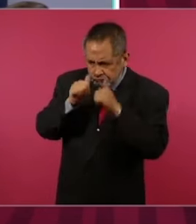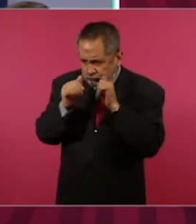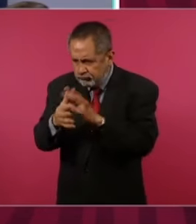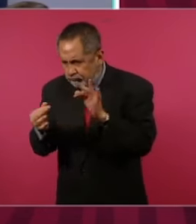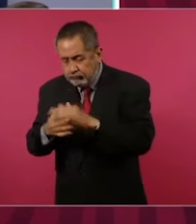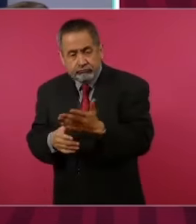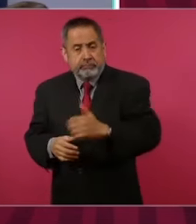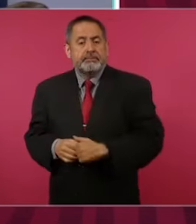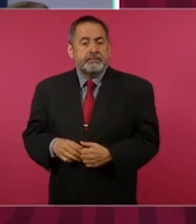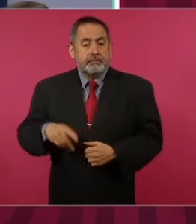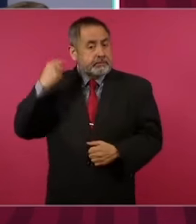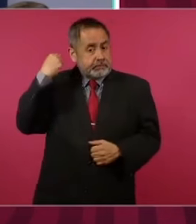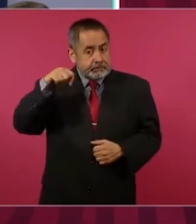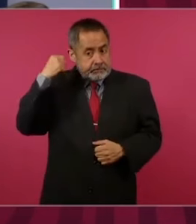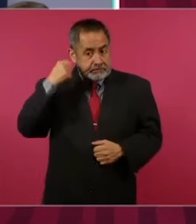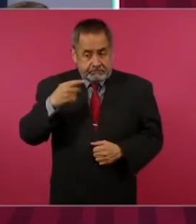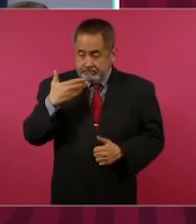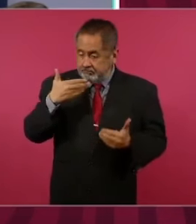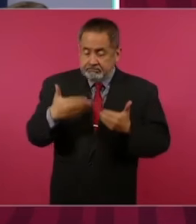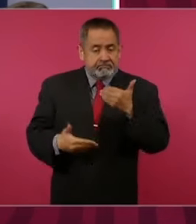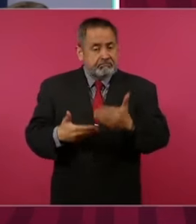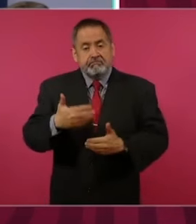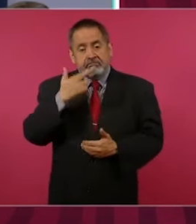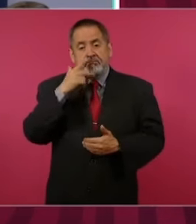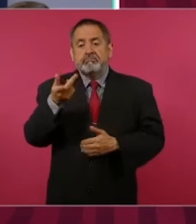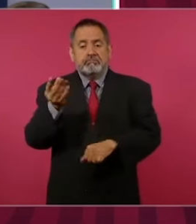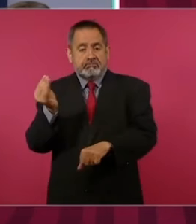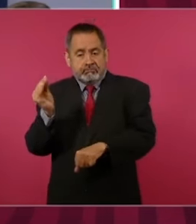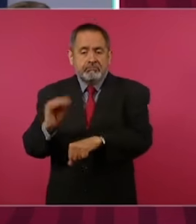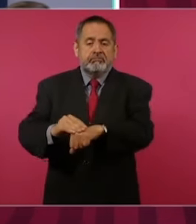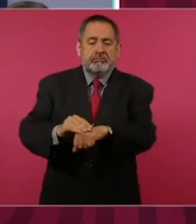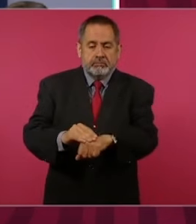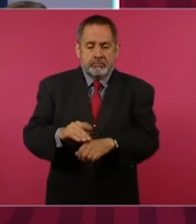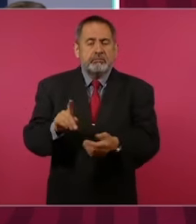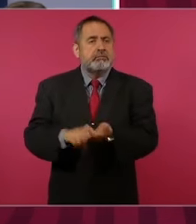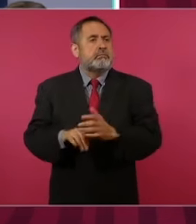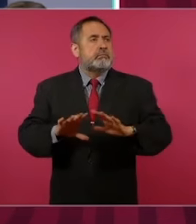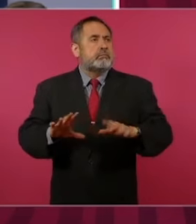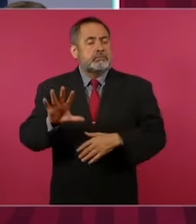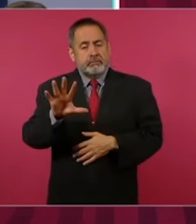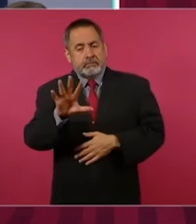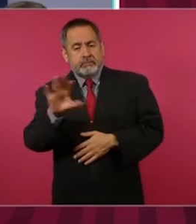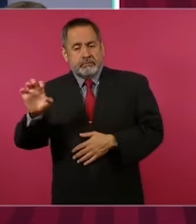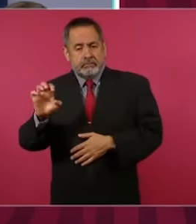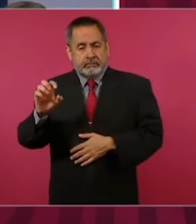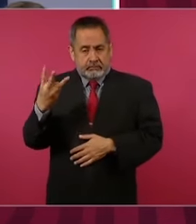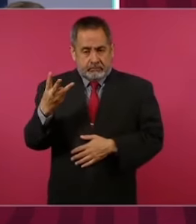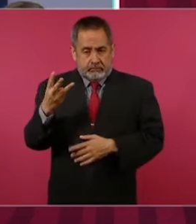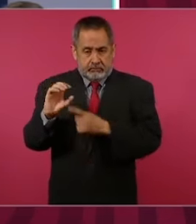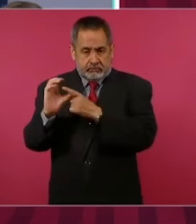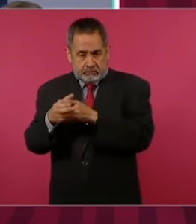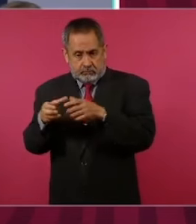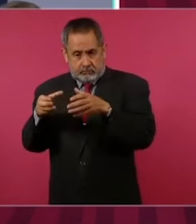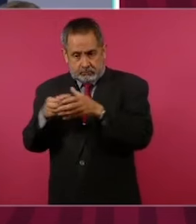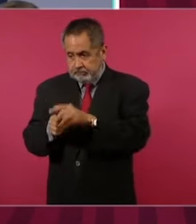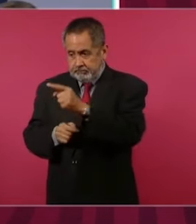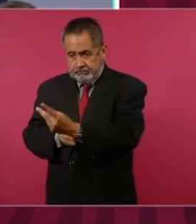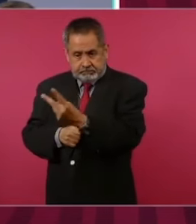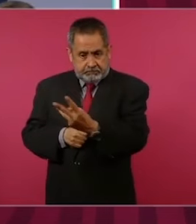Tabasco dimos un paso importante con la instalación de 503 comités de